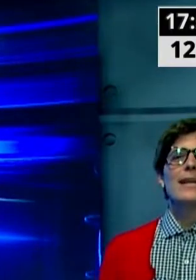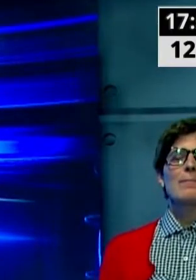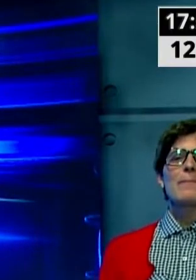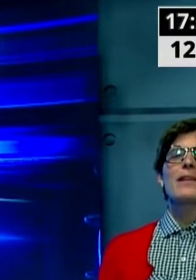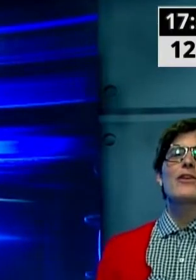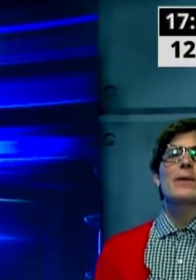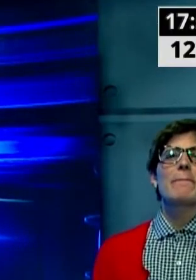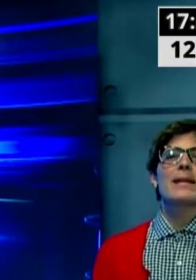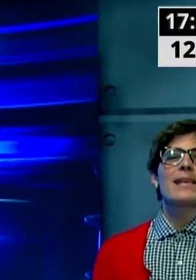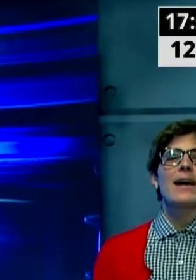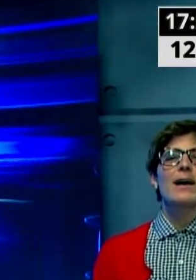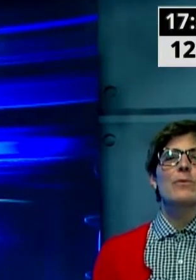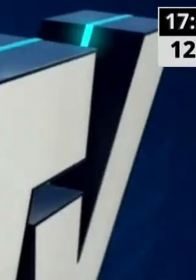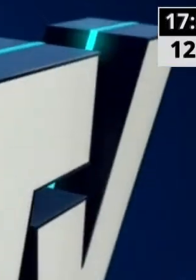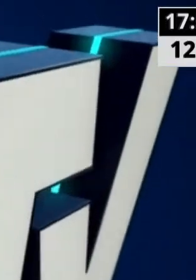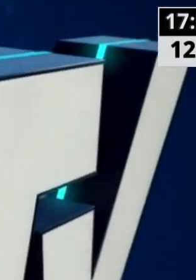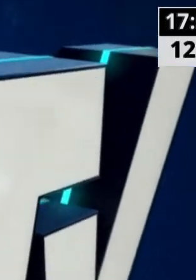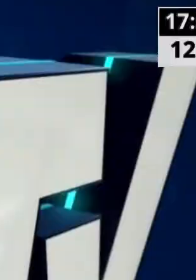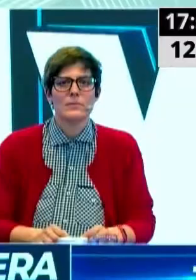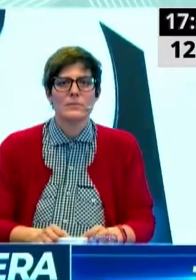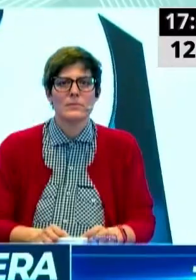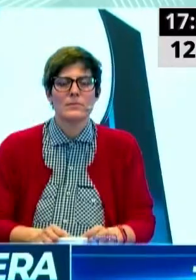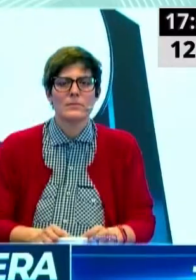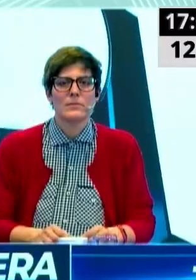Hola, ¿qué tal? ¿Cómo andan? Bienvenidos, bienvenida.